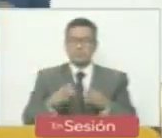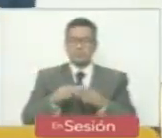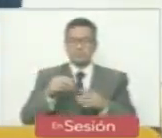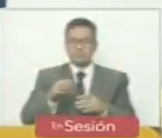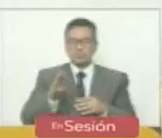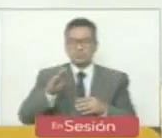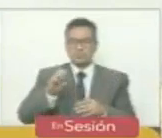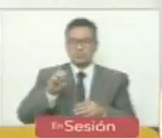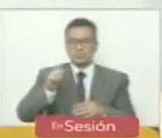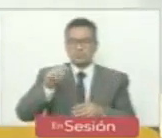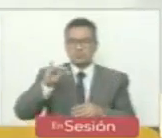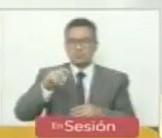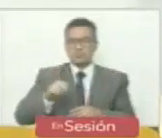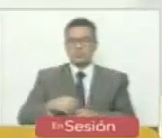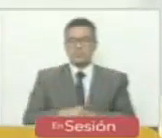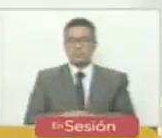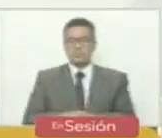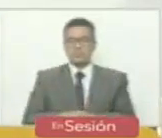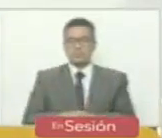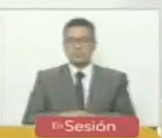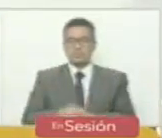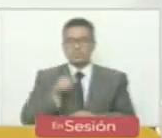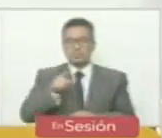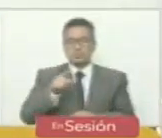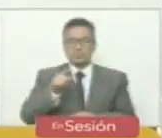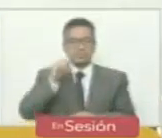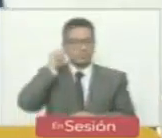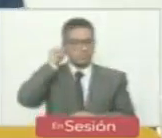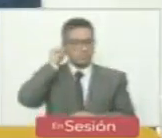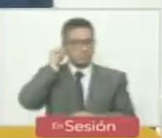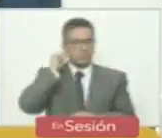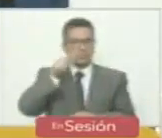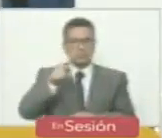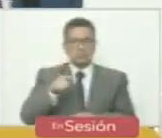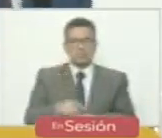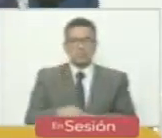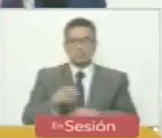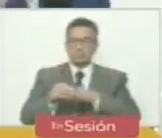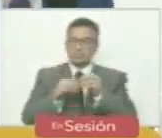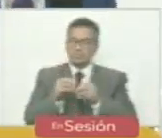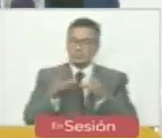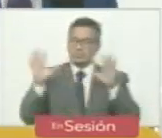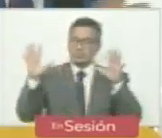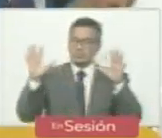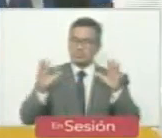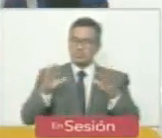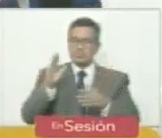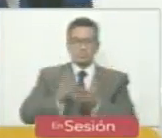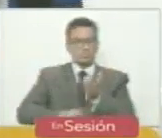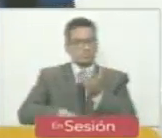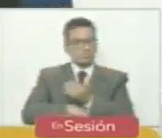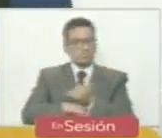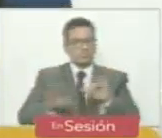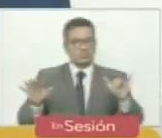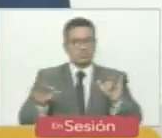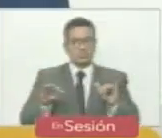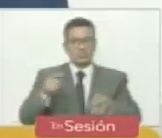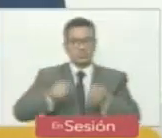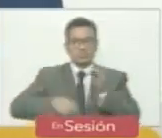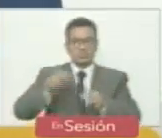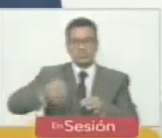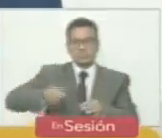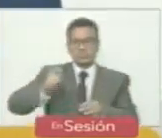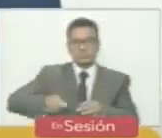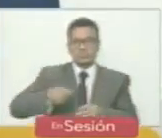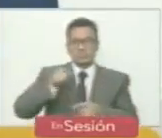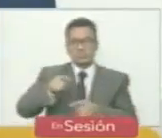militar. Y esta señora, por arte de magia, desapareció en el juicio